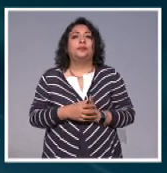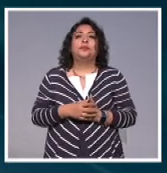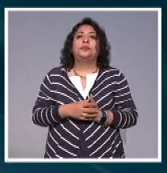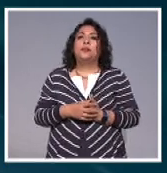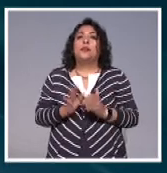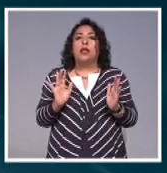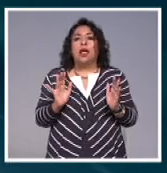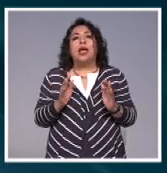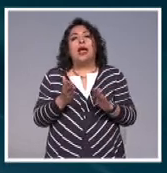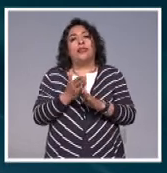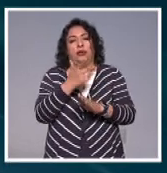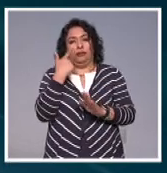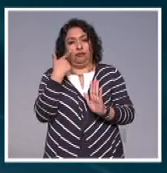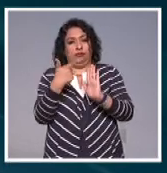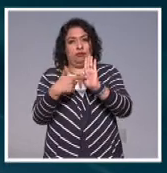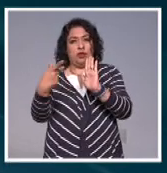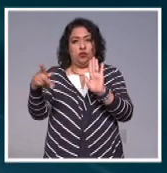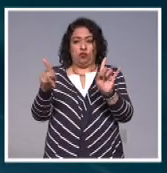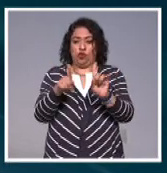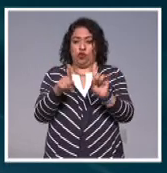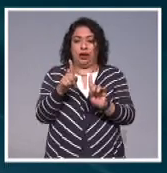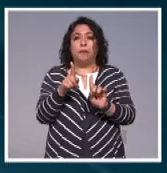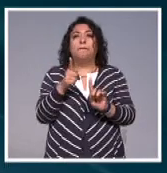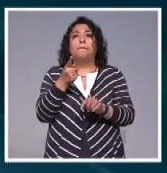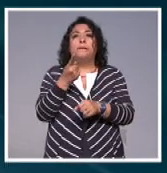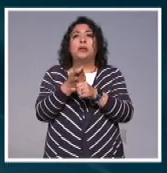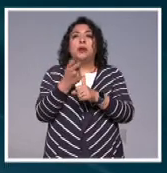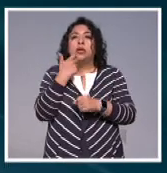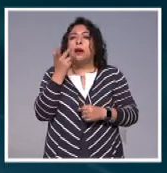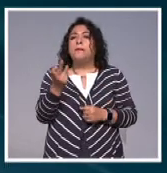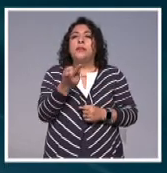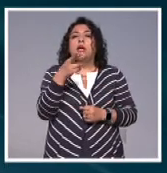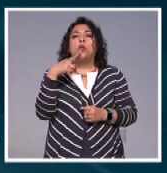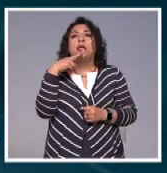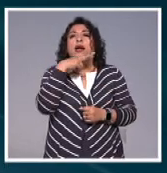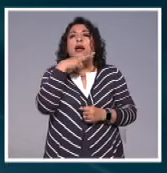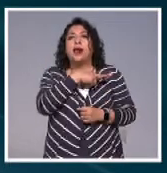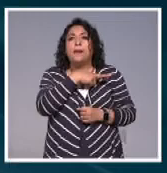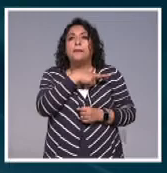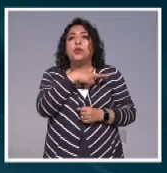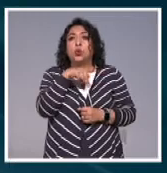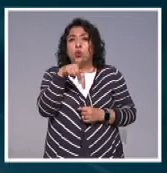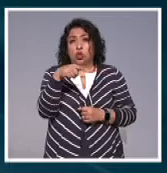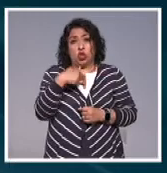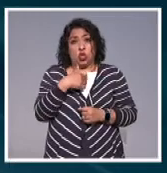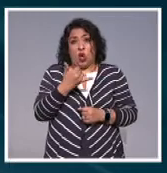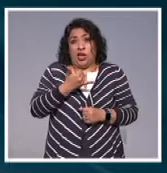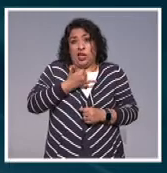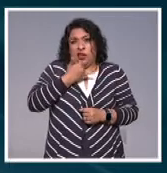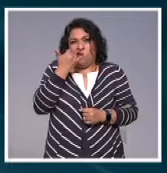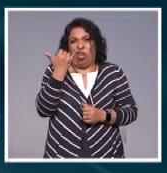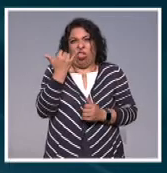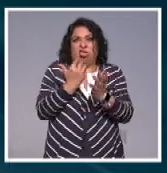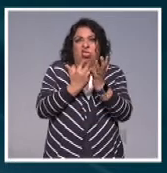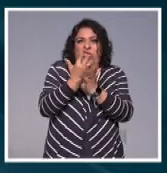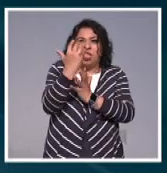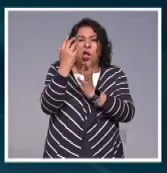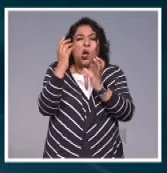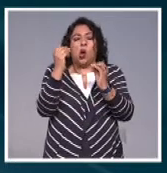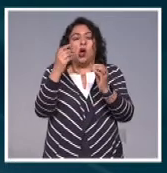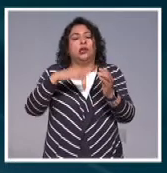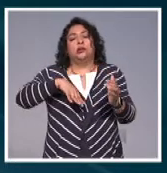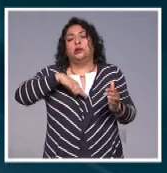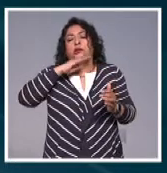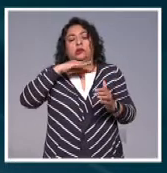darle a nuestro público una muestra de tu música, querría preguntarte muy brevemente, ¿estaría yo equivocado, exagerado o